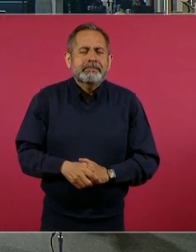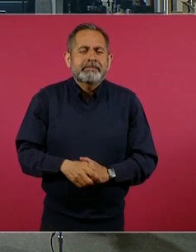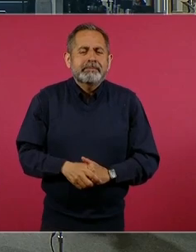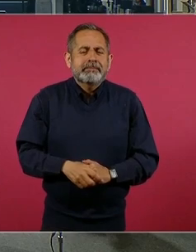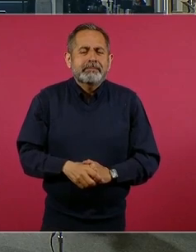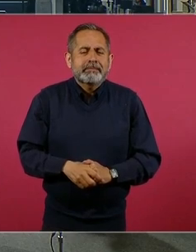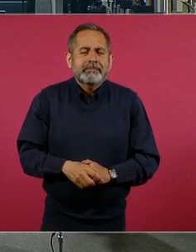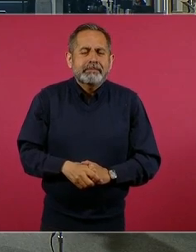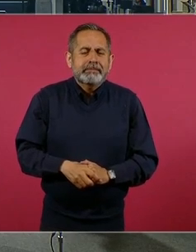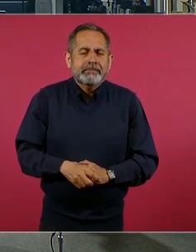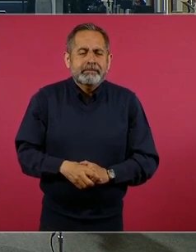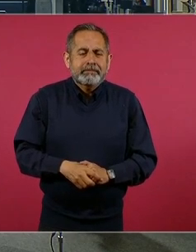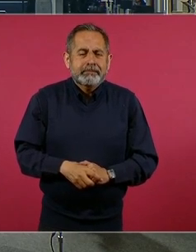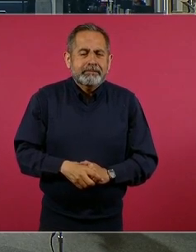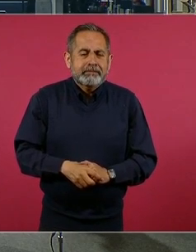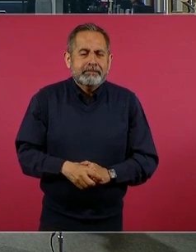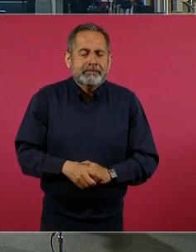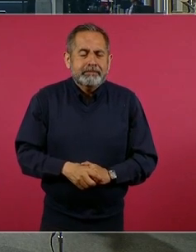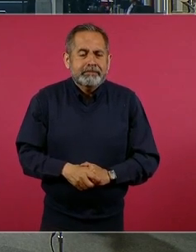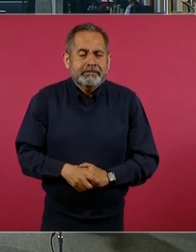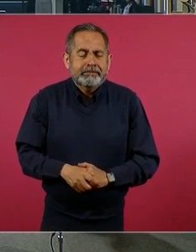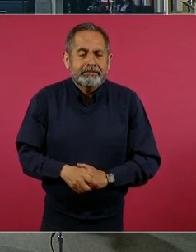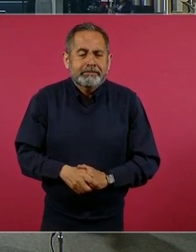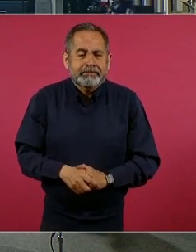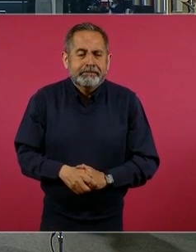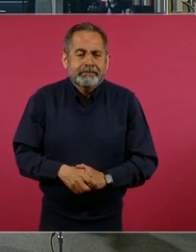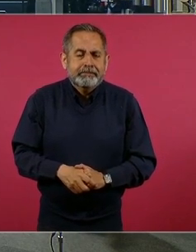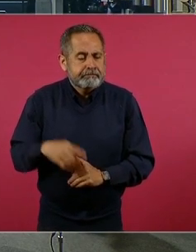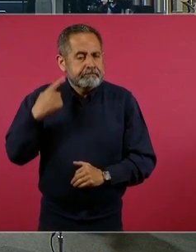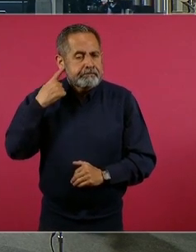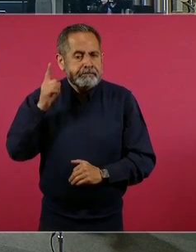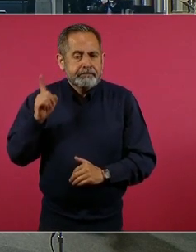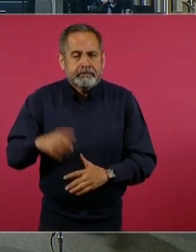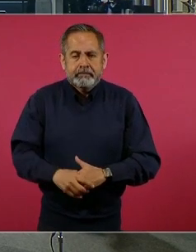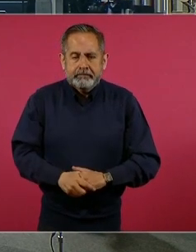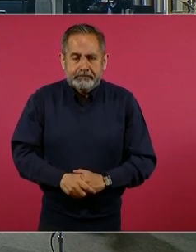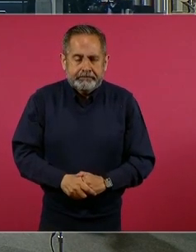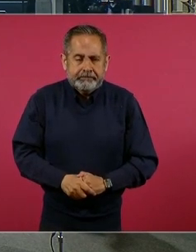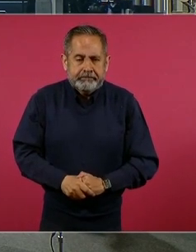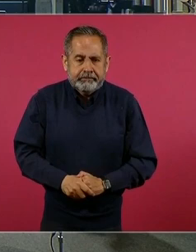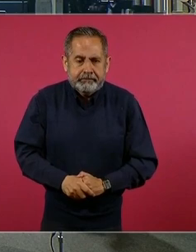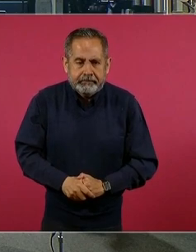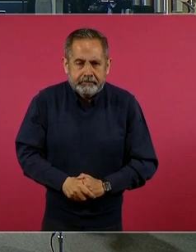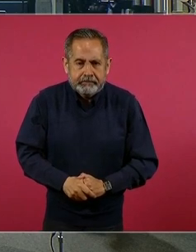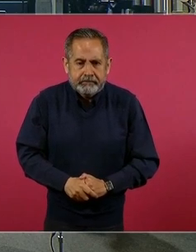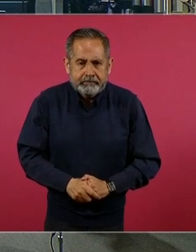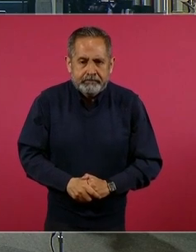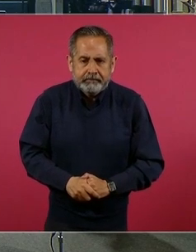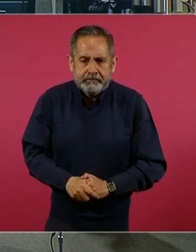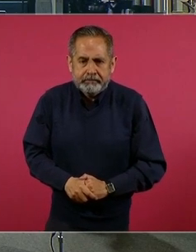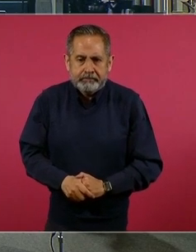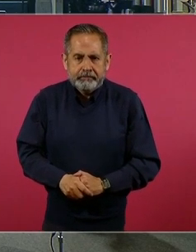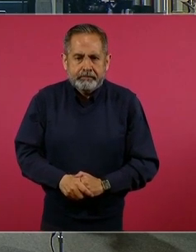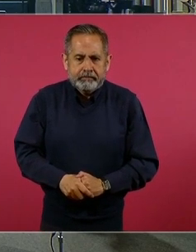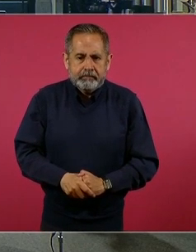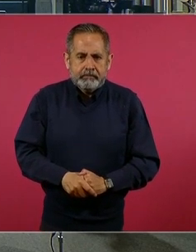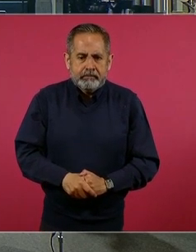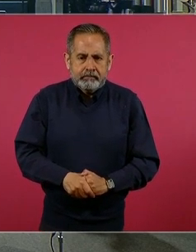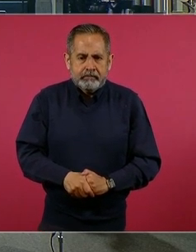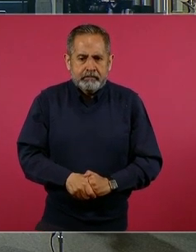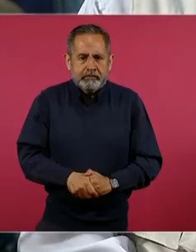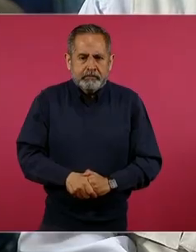Las últimas, bueno, cuando bloquearon la Cámara de Diputados y cuando bloquearon el Senado, pues ellos mismos se pusieron de pechito porque